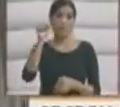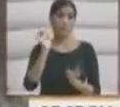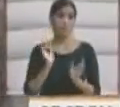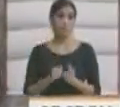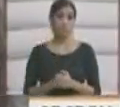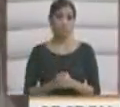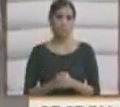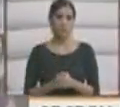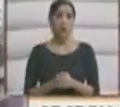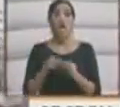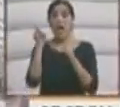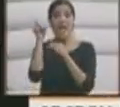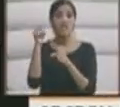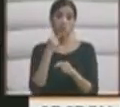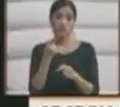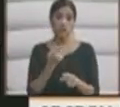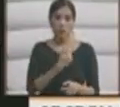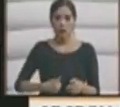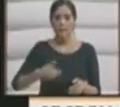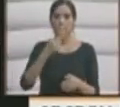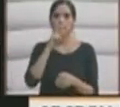culpa entonces? Ellos, que son los comerciantes.